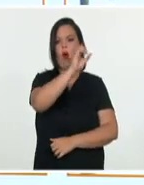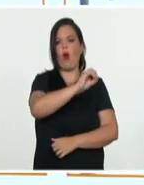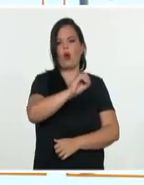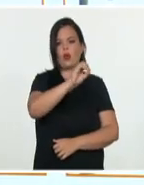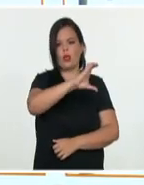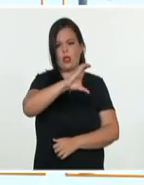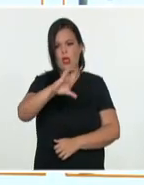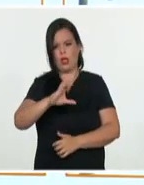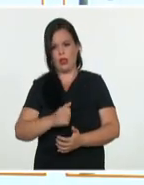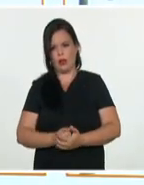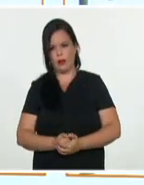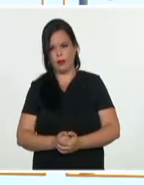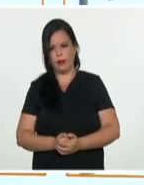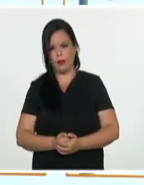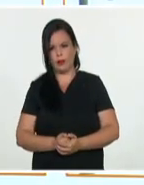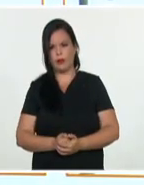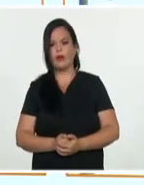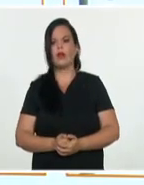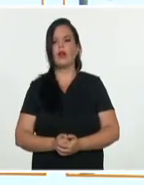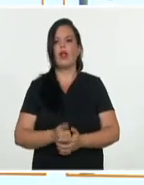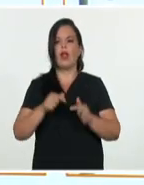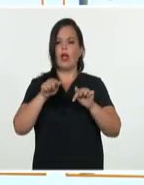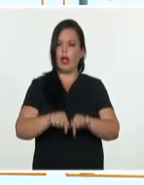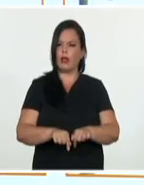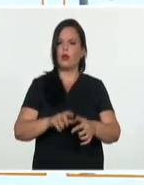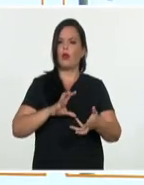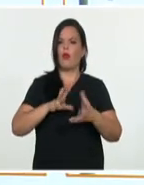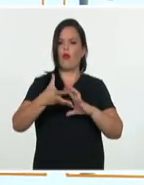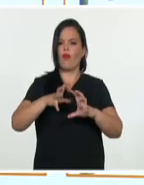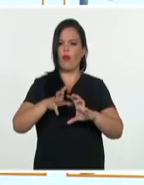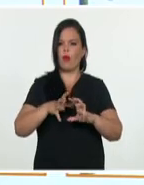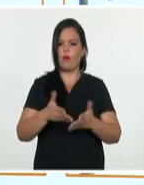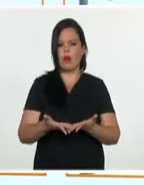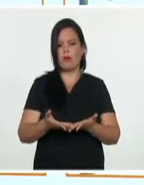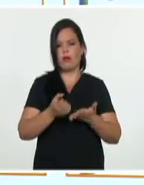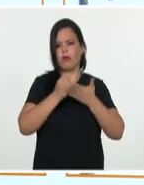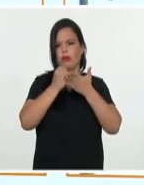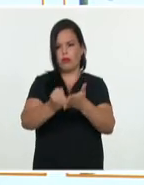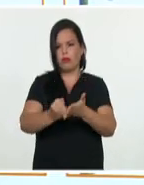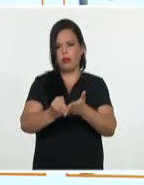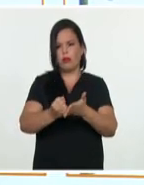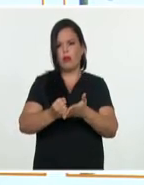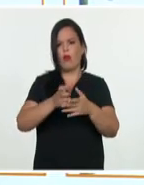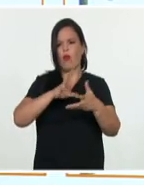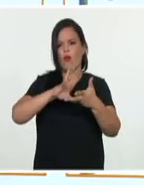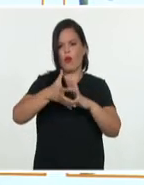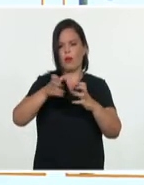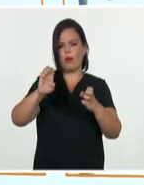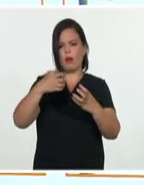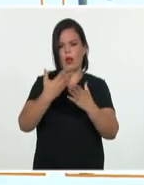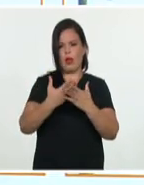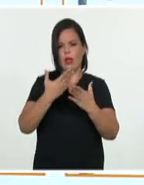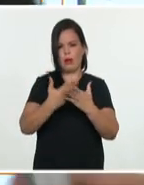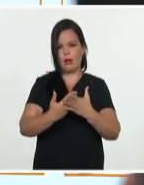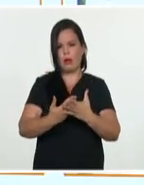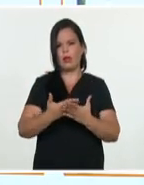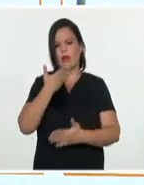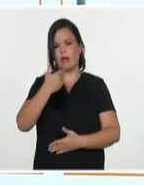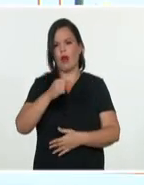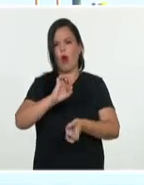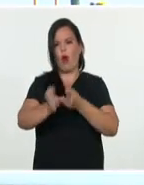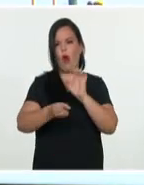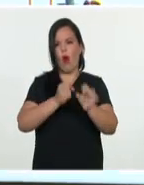transmisión. Esto da una operación más fiable en el sistema y mejores parámetros de regulación de voltaje.